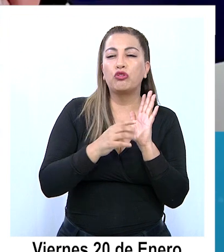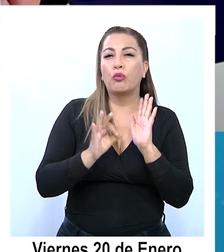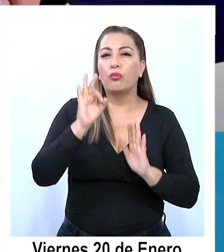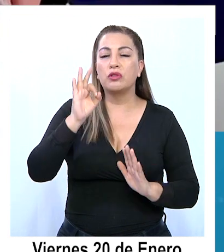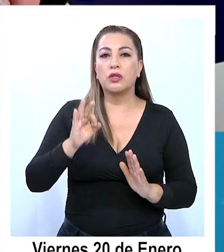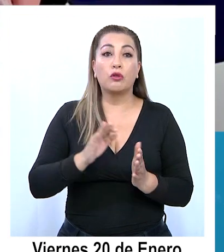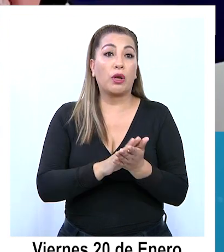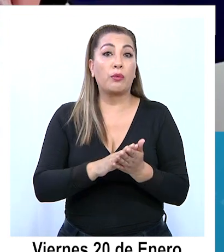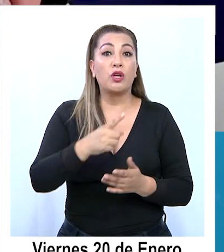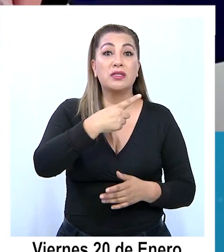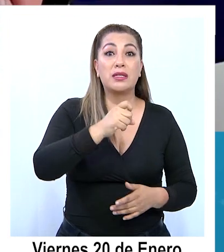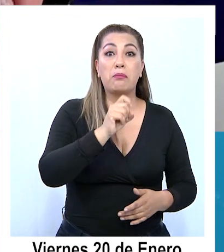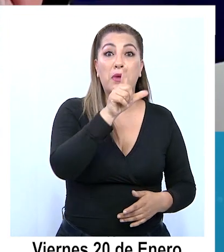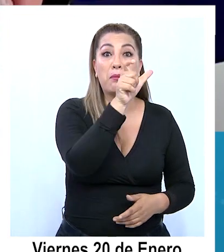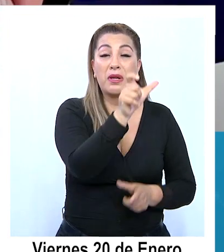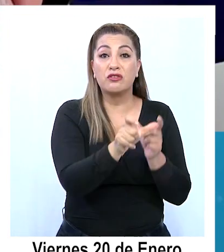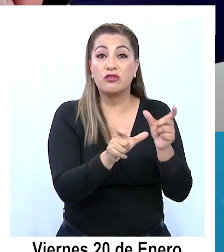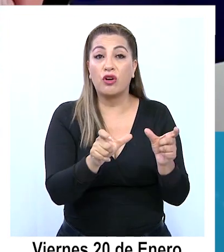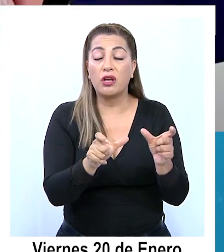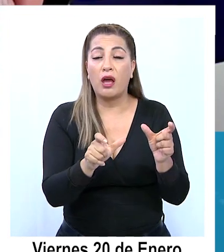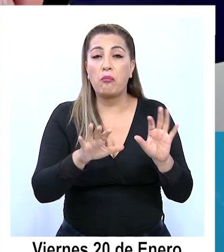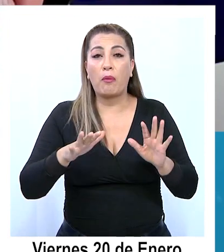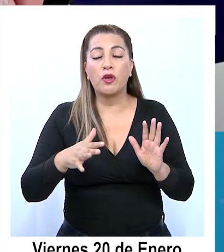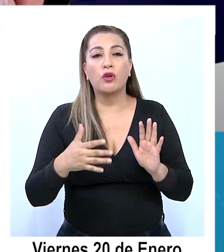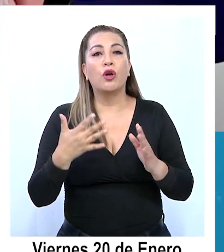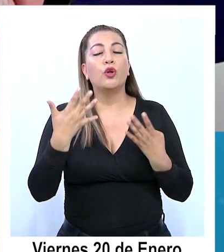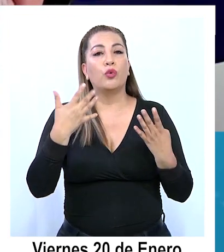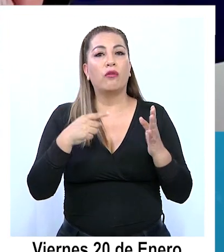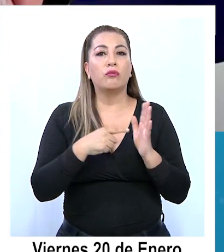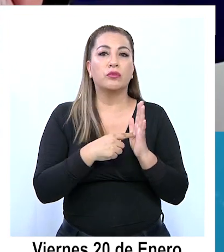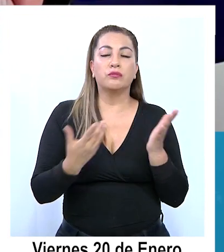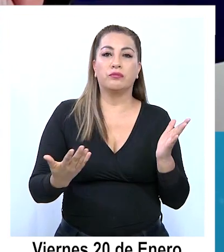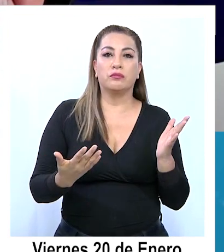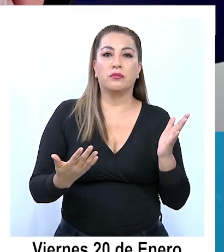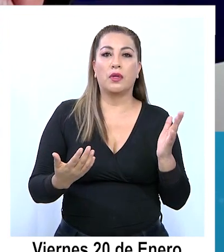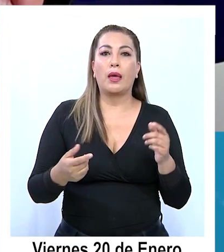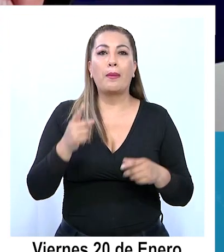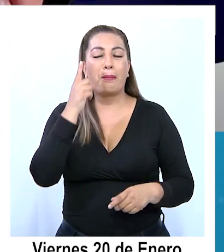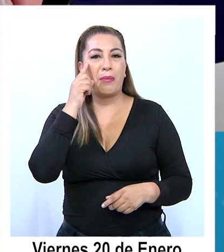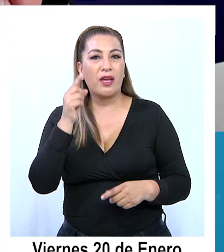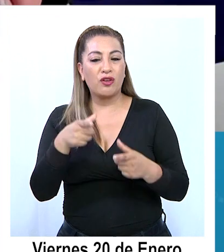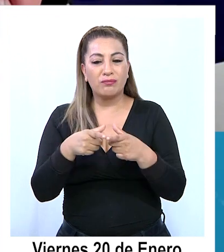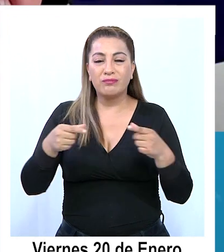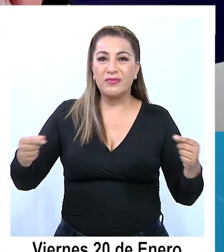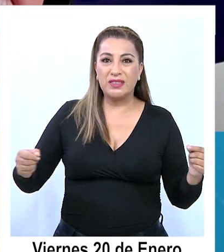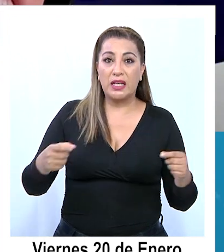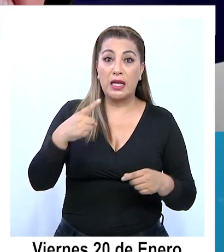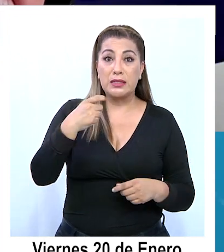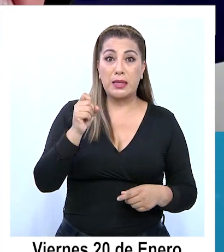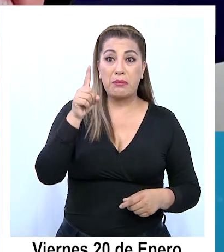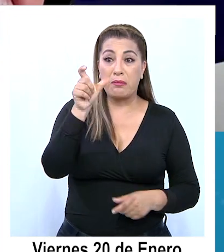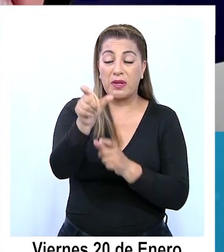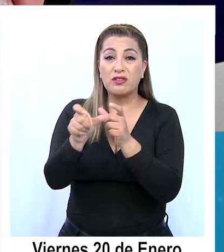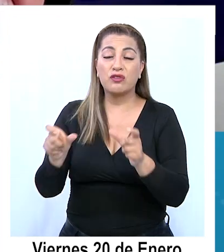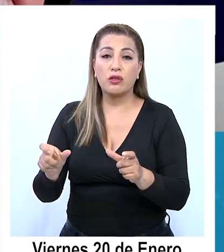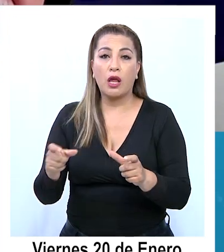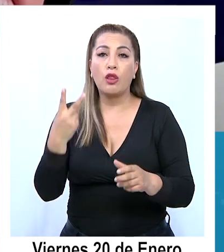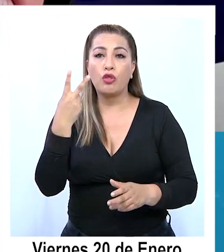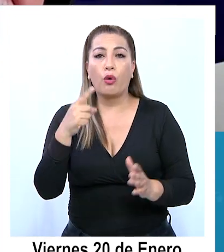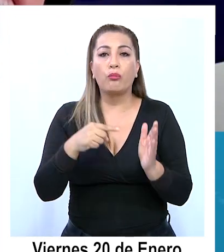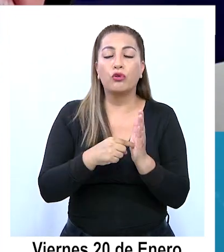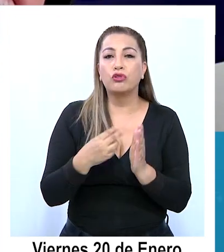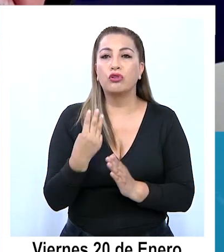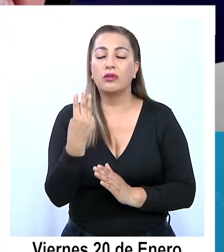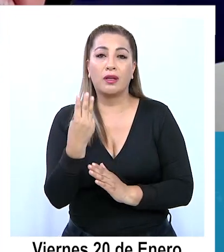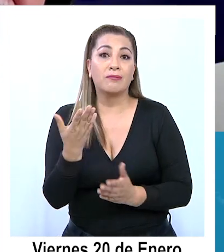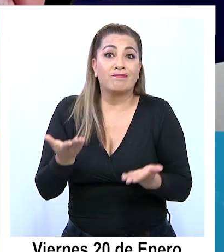cada 100.000 habitantes, cuando el promedio nacional es 2,3 por cada 100.000 Mm. habitantes. Es